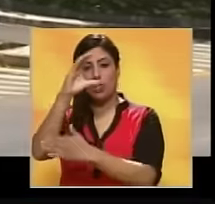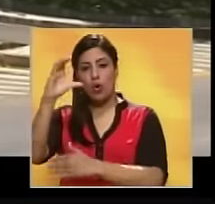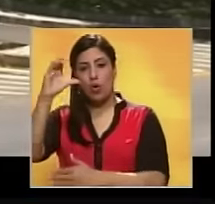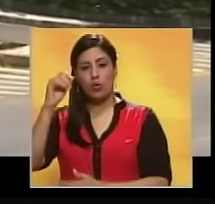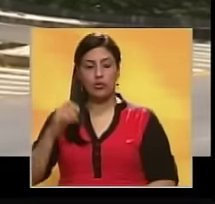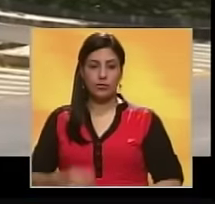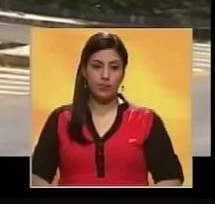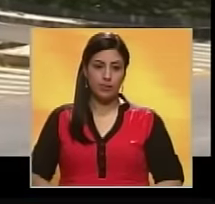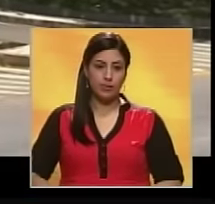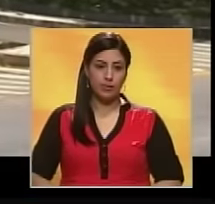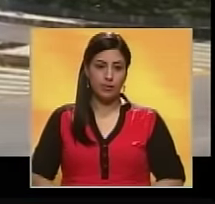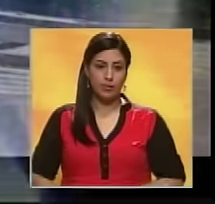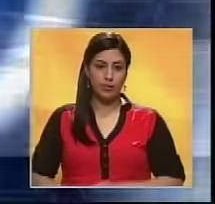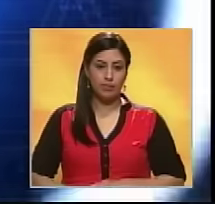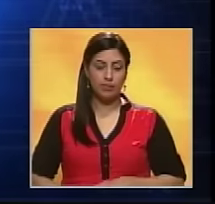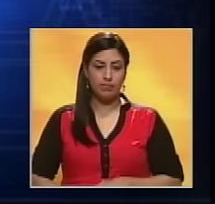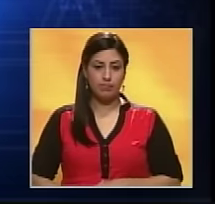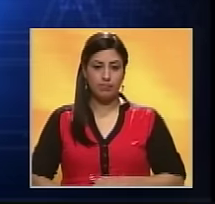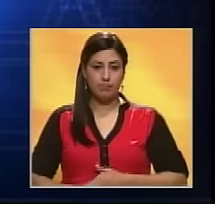del Caribe.